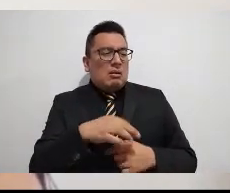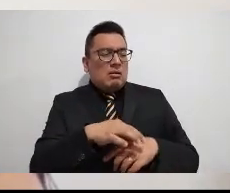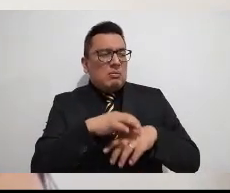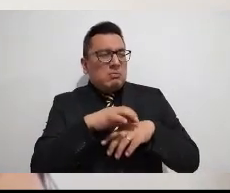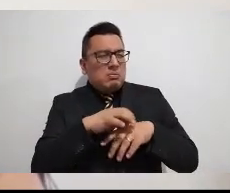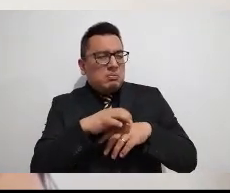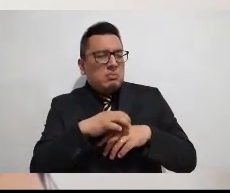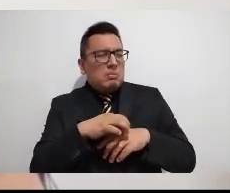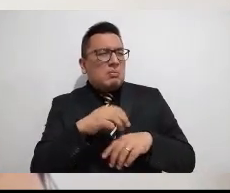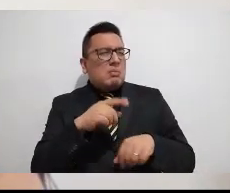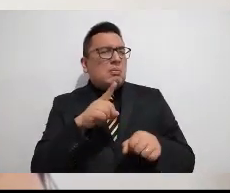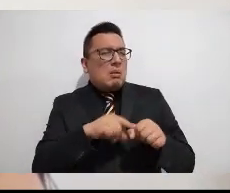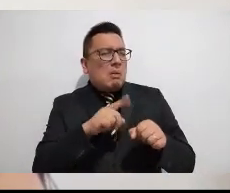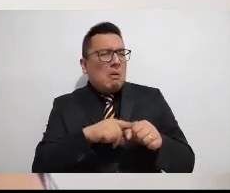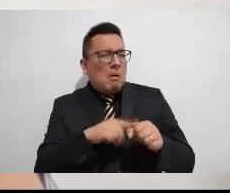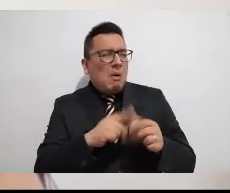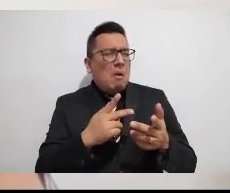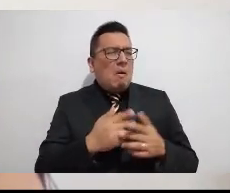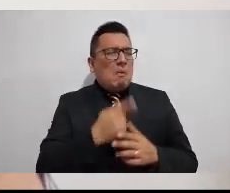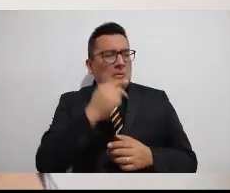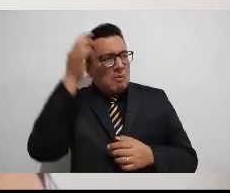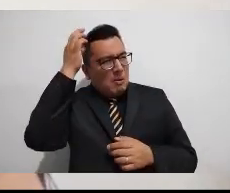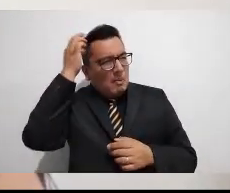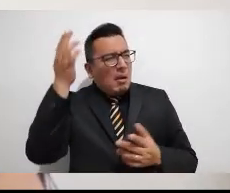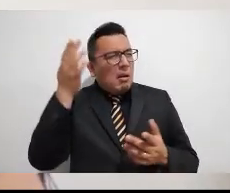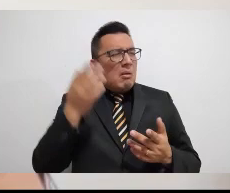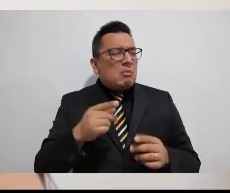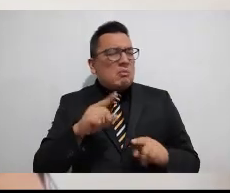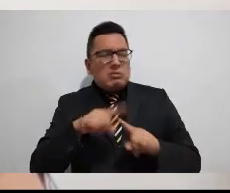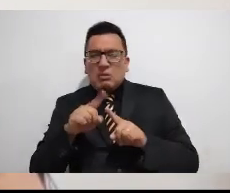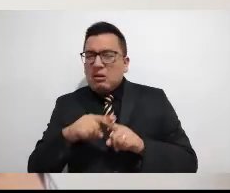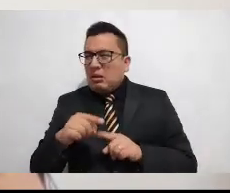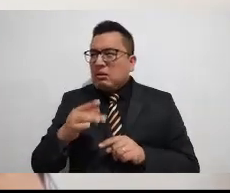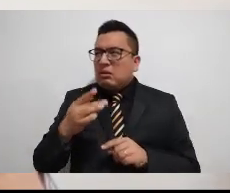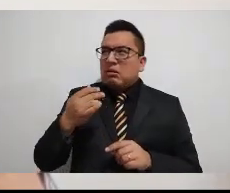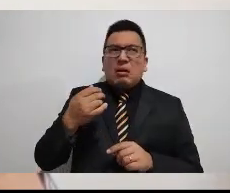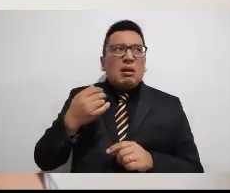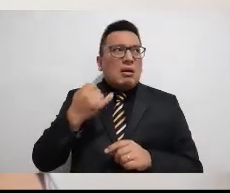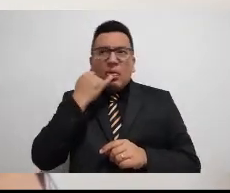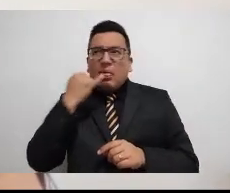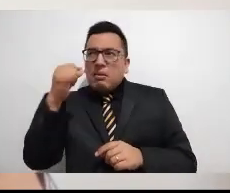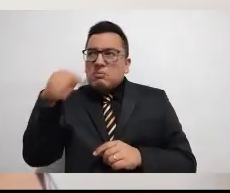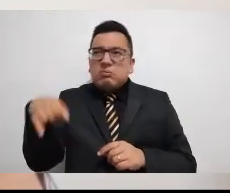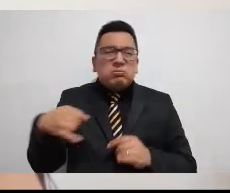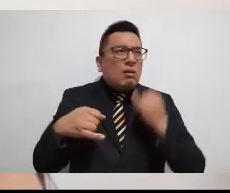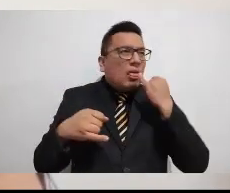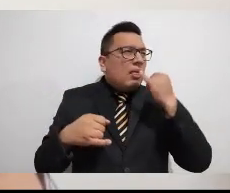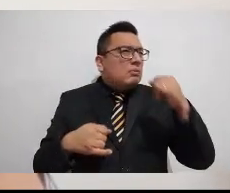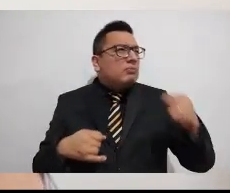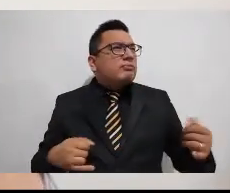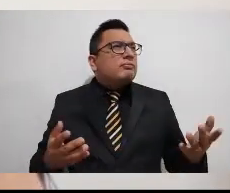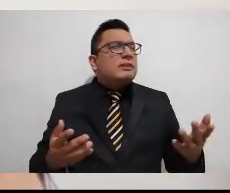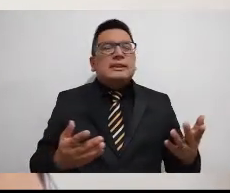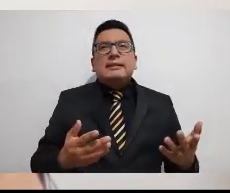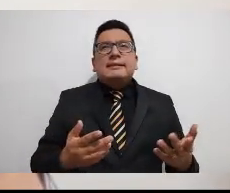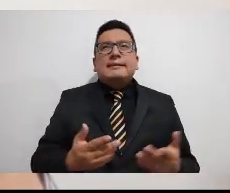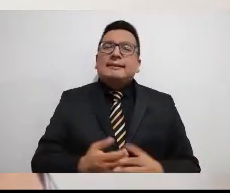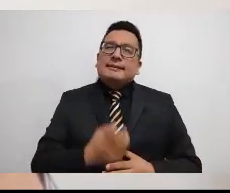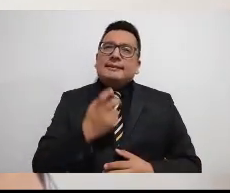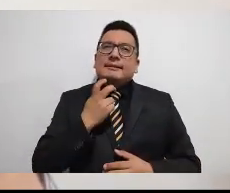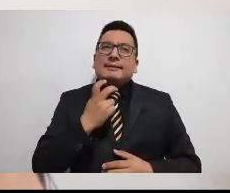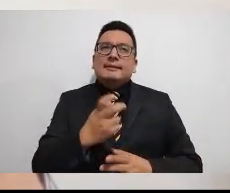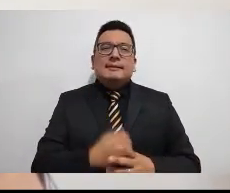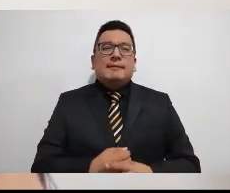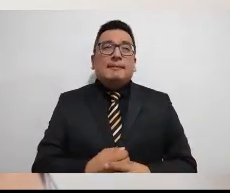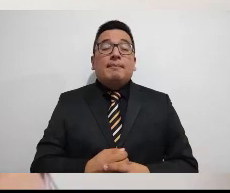con procesos de discriminación. Y hoy que tenemos una gran complejidad en este país para hablar de racismo, ¿no?, porque